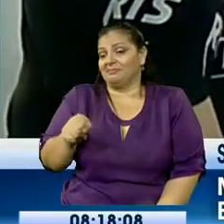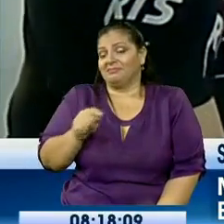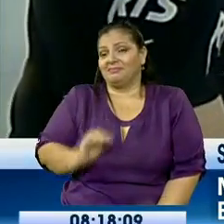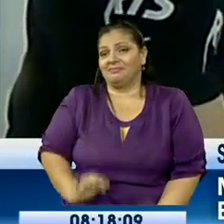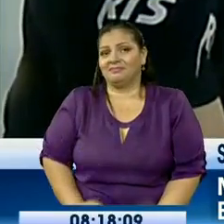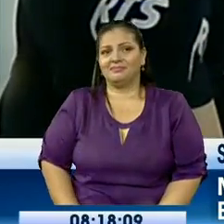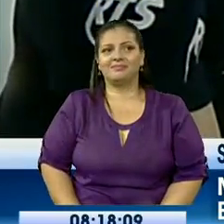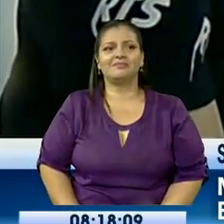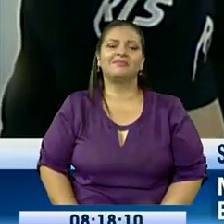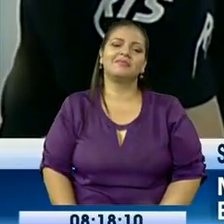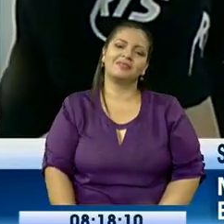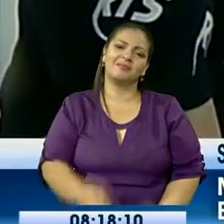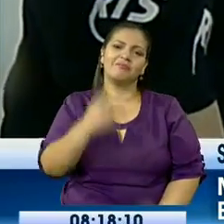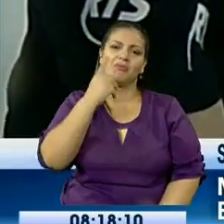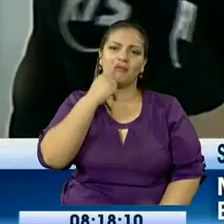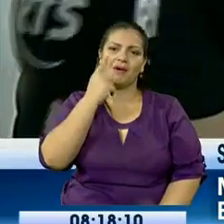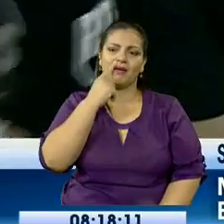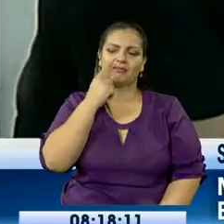responsabilidad.